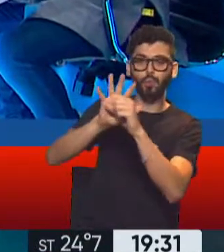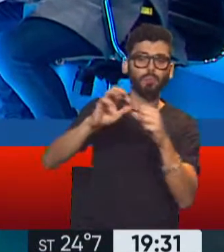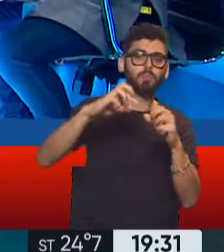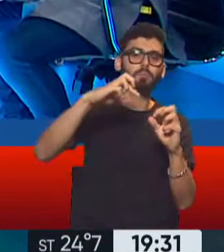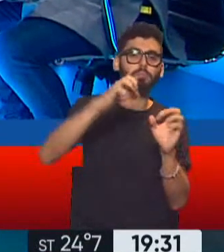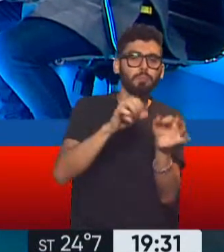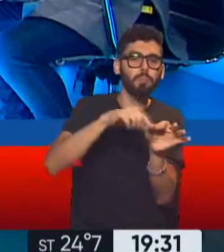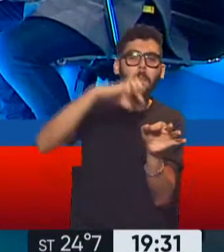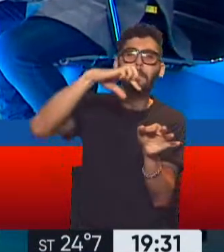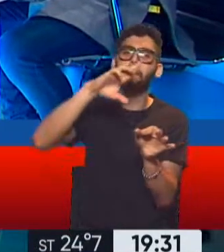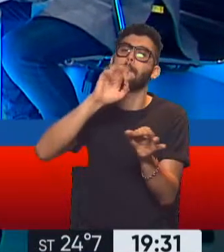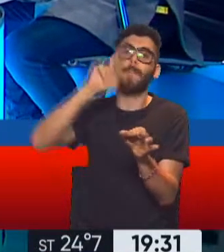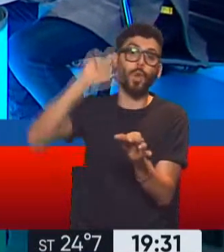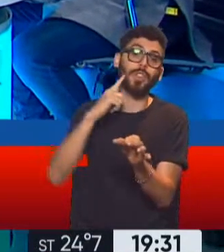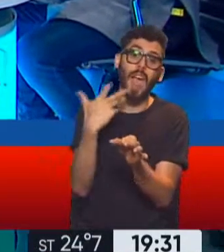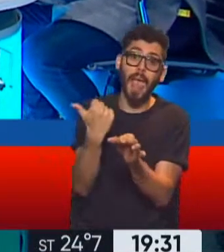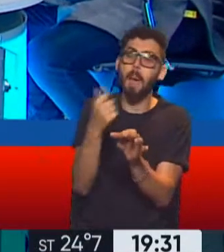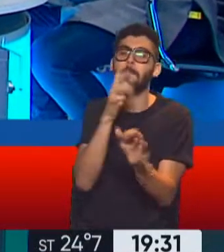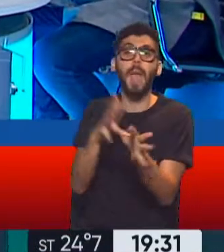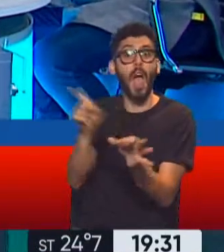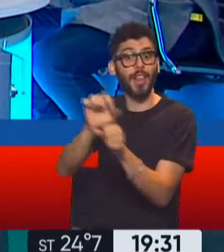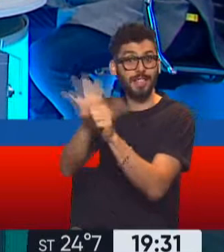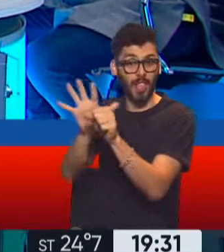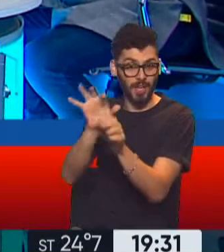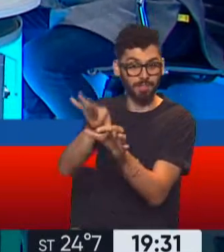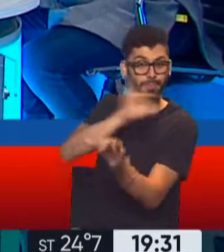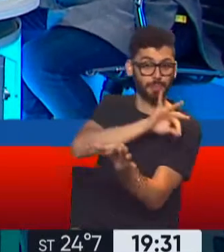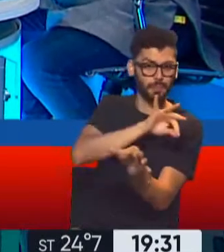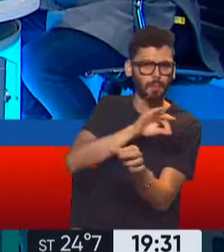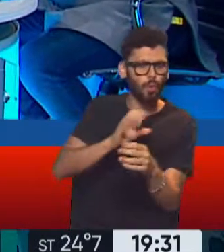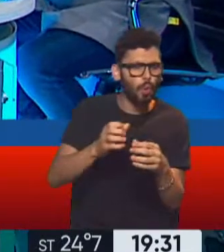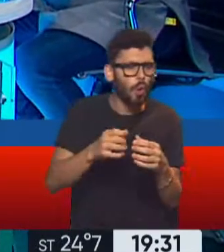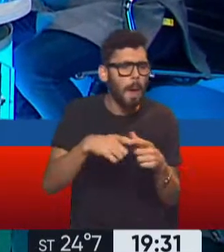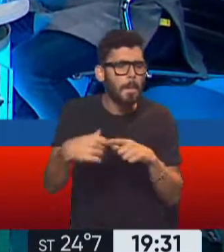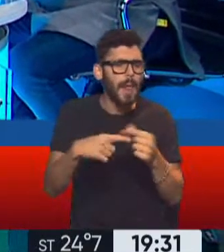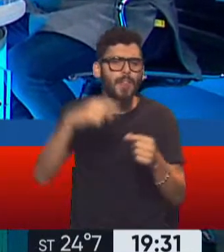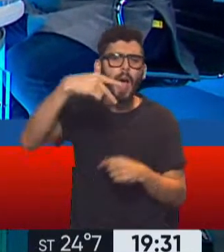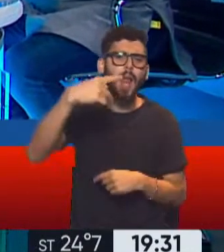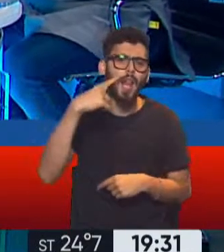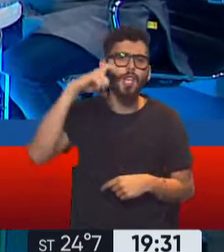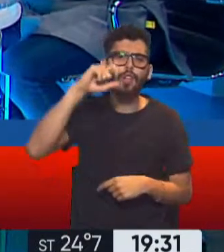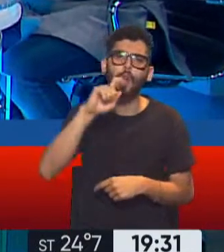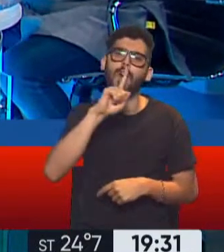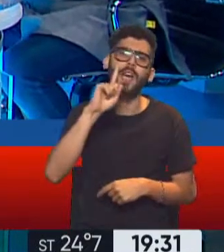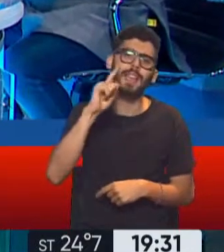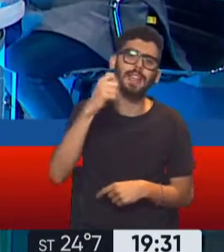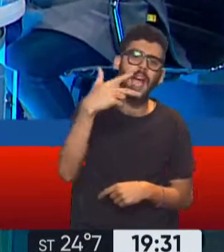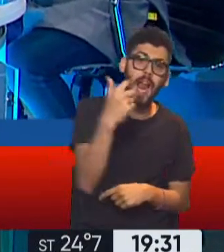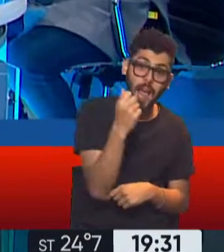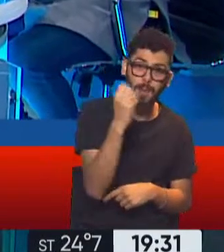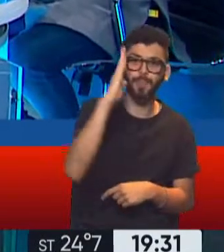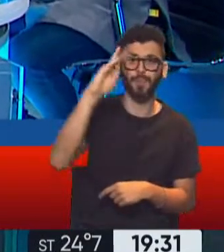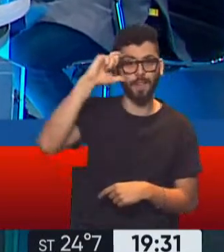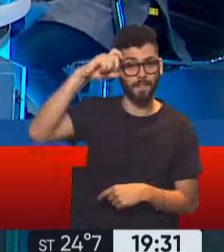tenemos la bendita plantita esta. Obtenida de la Nicotiana ventamiana. Ventamiana. Así es.